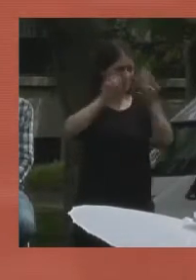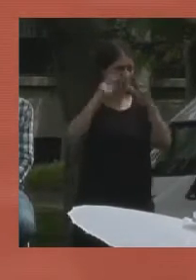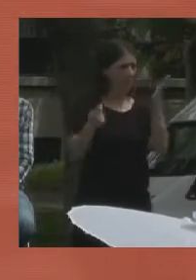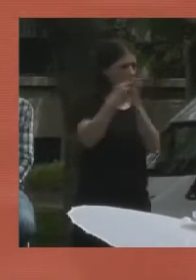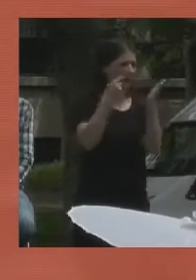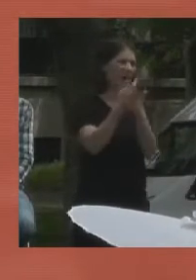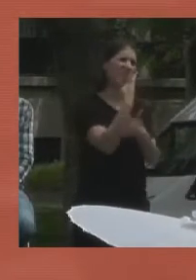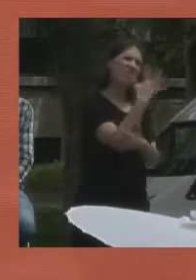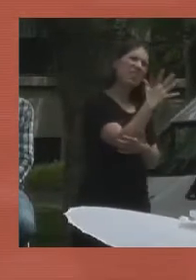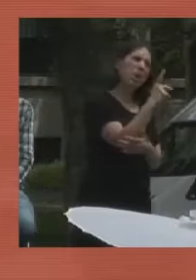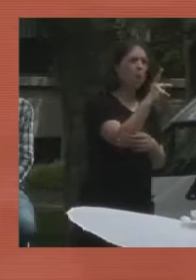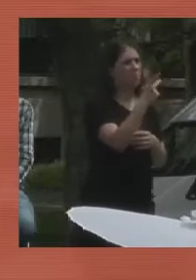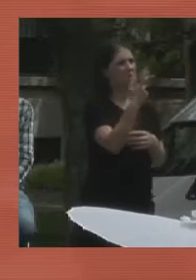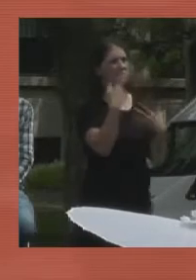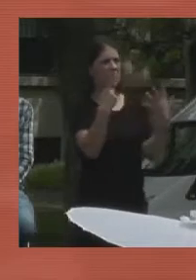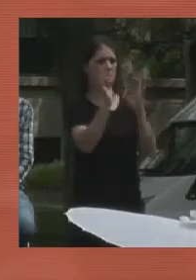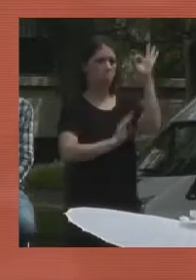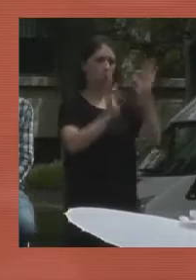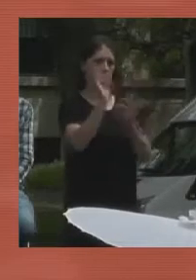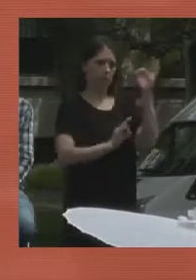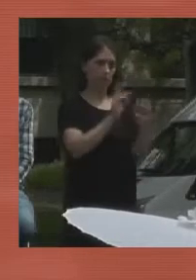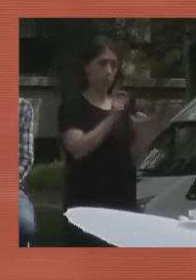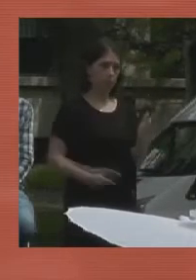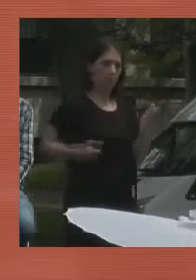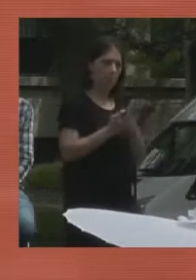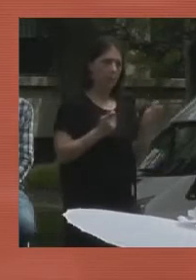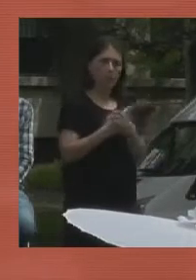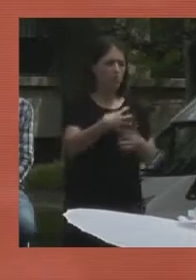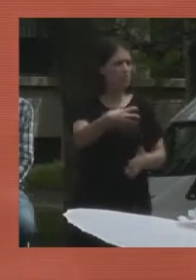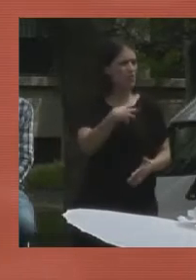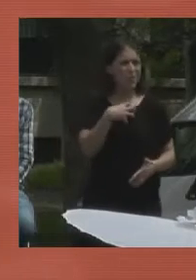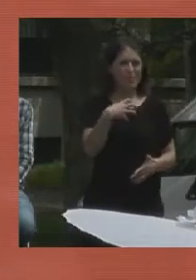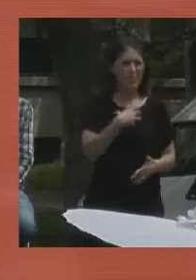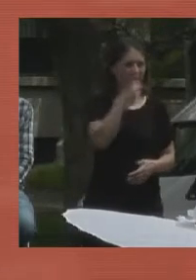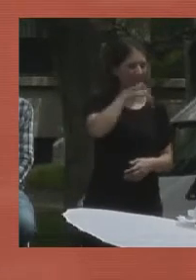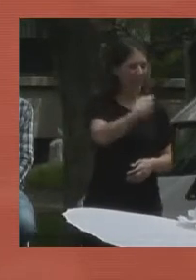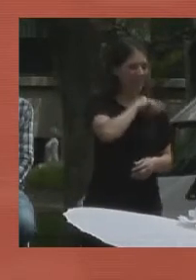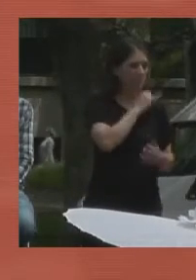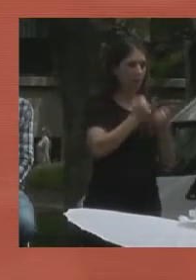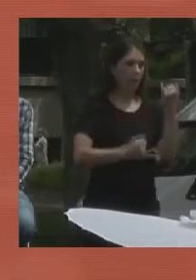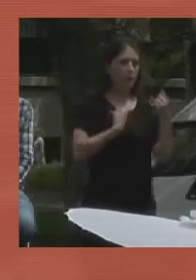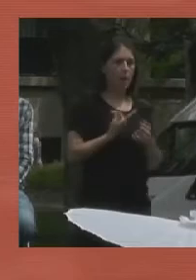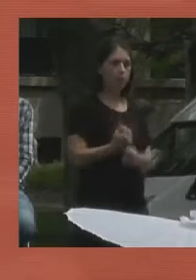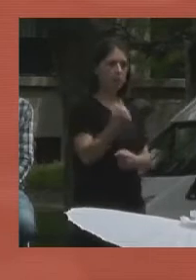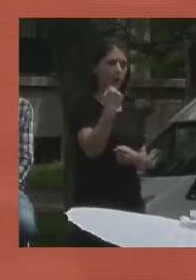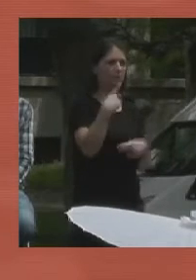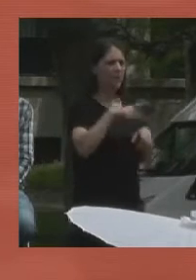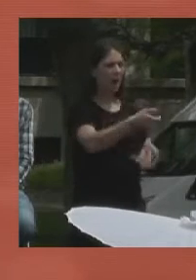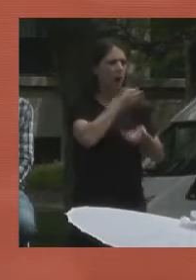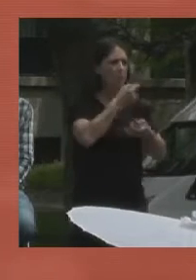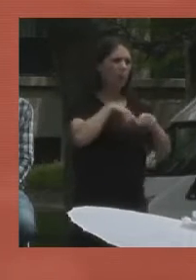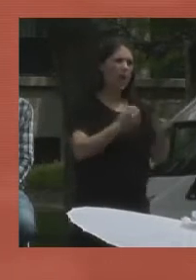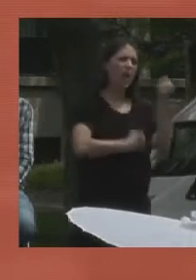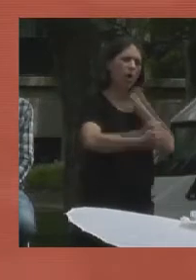5 ou 6% de impostos. Eso non pode ser. Eso non pode ser. España é subcampeona mundial de economía